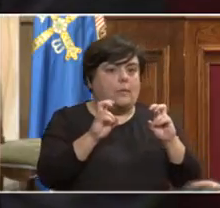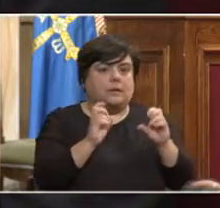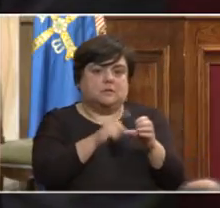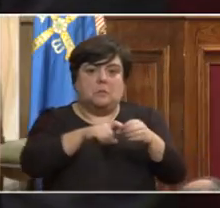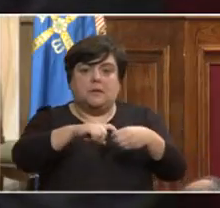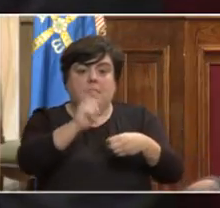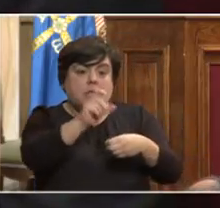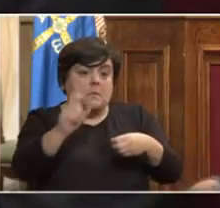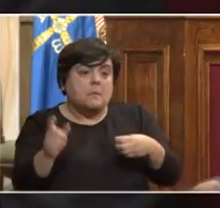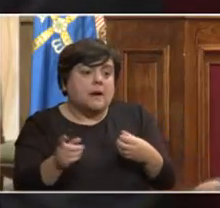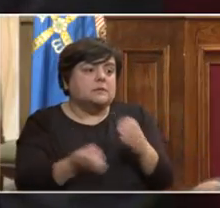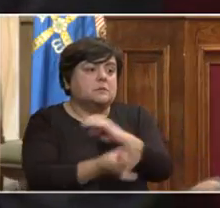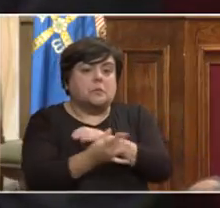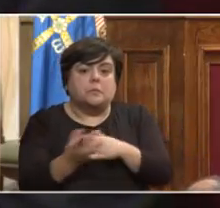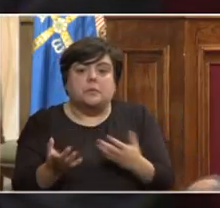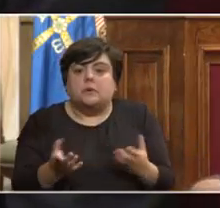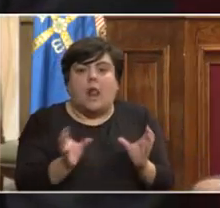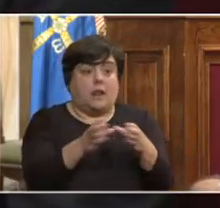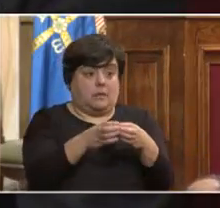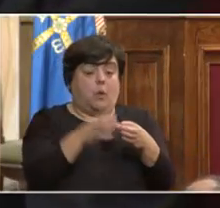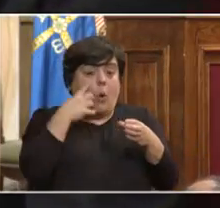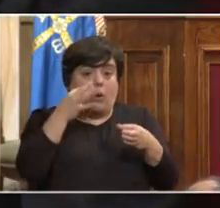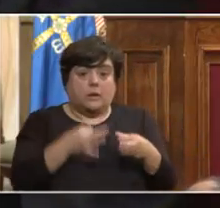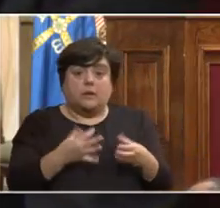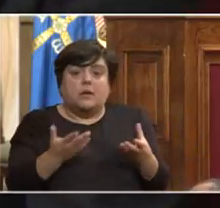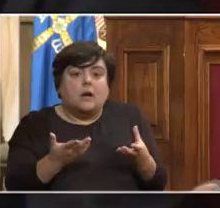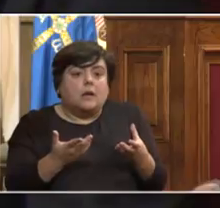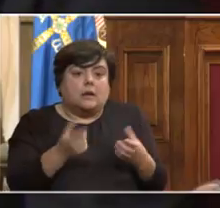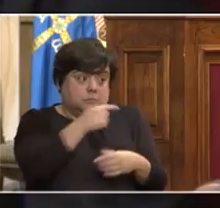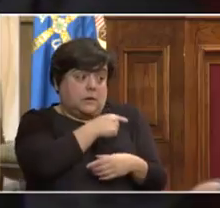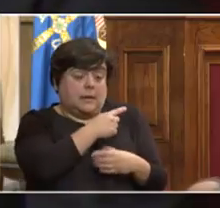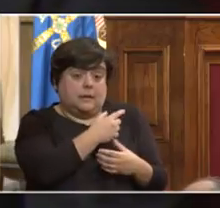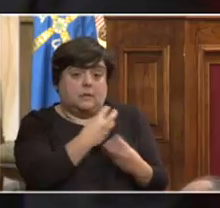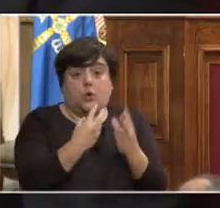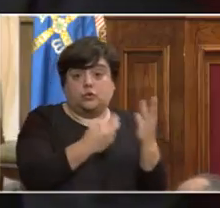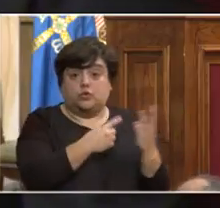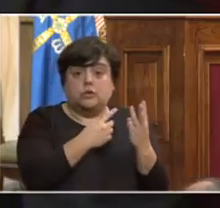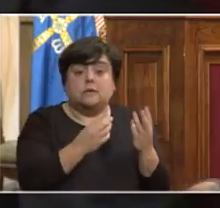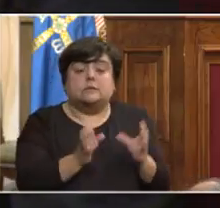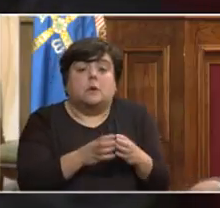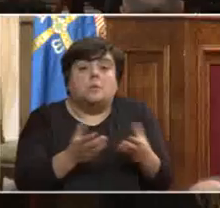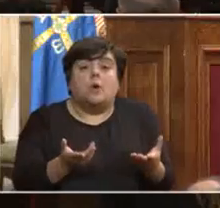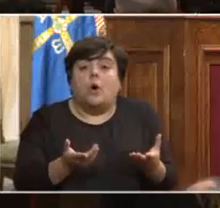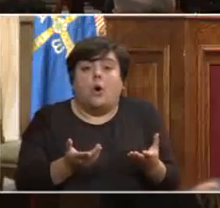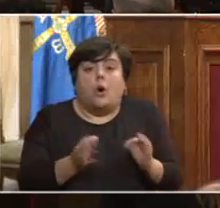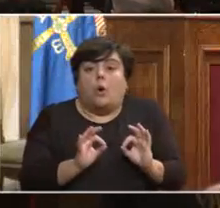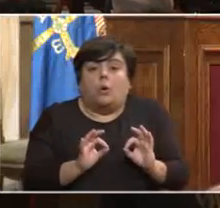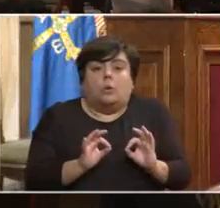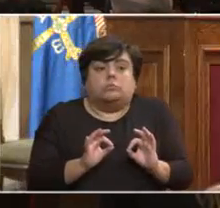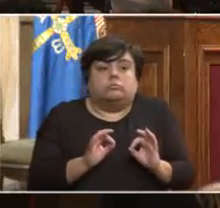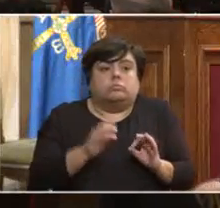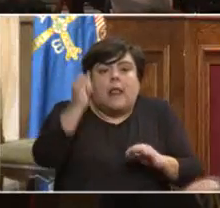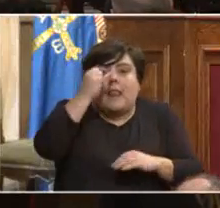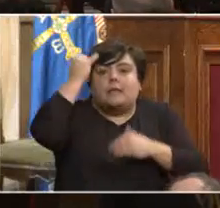incorporaciones al equipo original, que están aquí presentes, efectivamente. Y bueno, ¿cuál es la